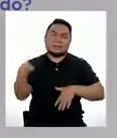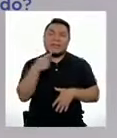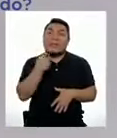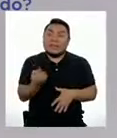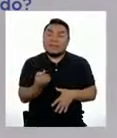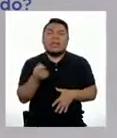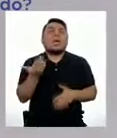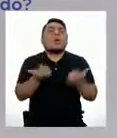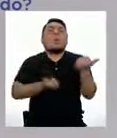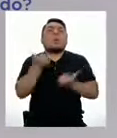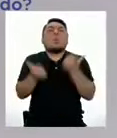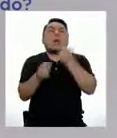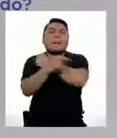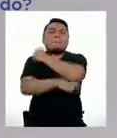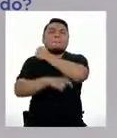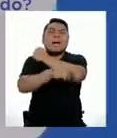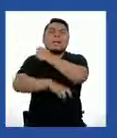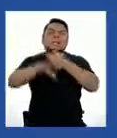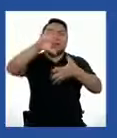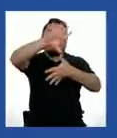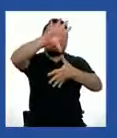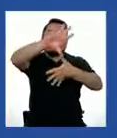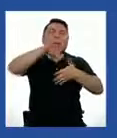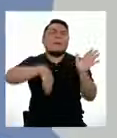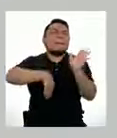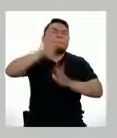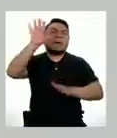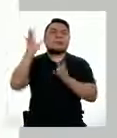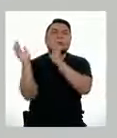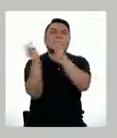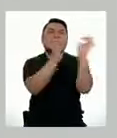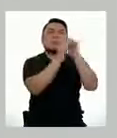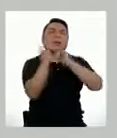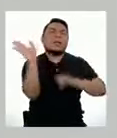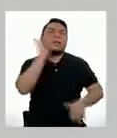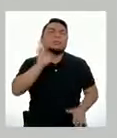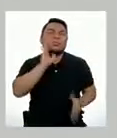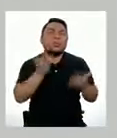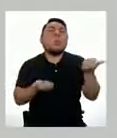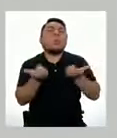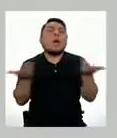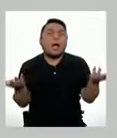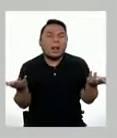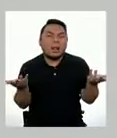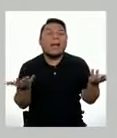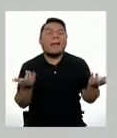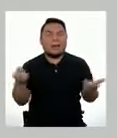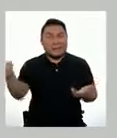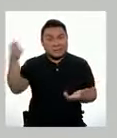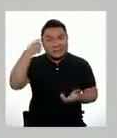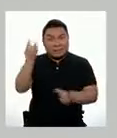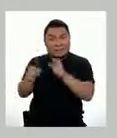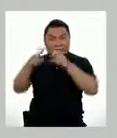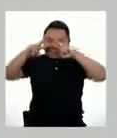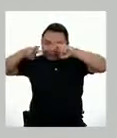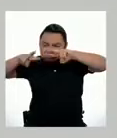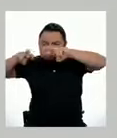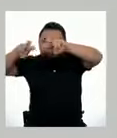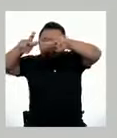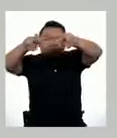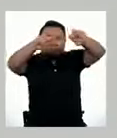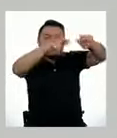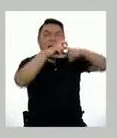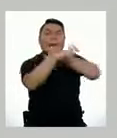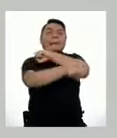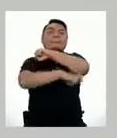país de América Latina se encuentra el aire más contaminado? Para ello, se ha analizado la cantidad de partículas contaminantes en